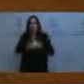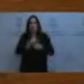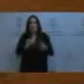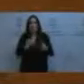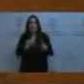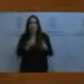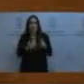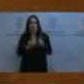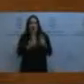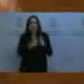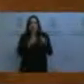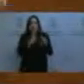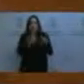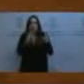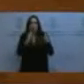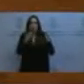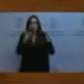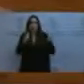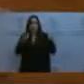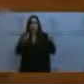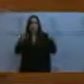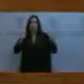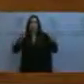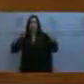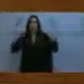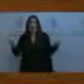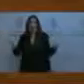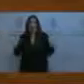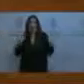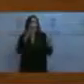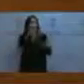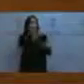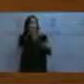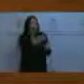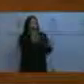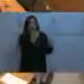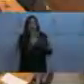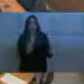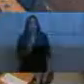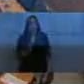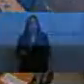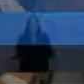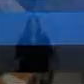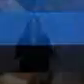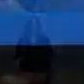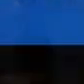crecen, se reproducen y ni con esas ustedes rectifican. Gracias.